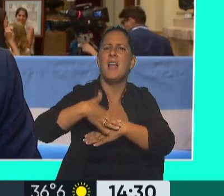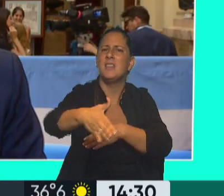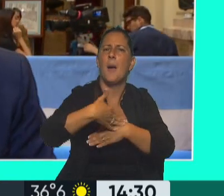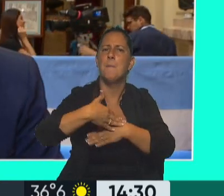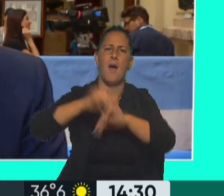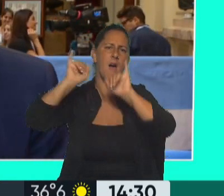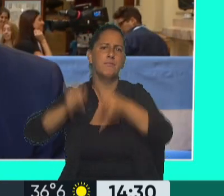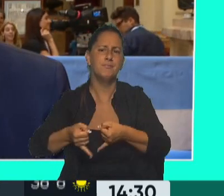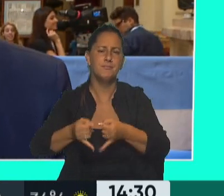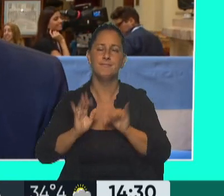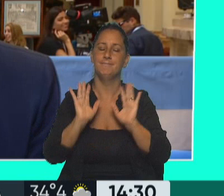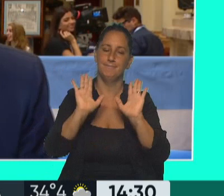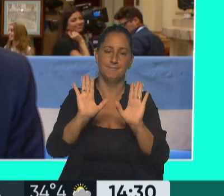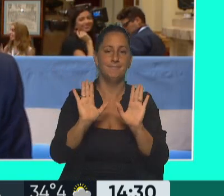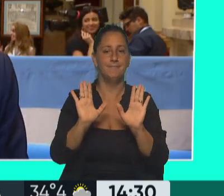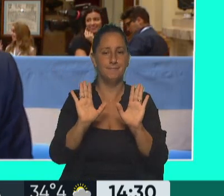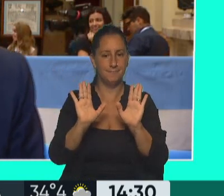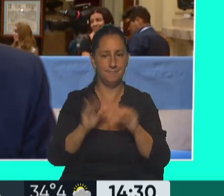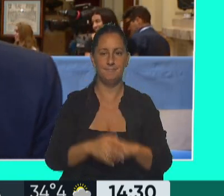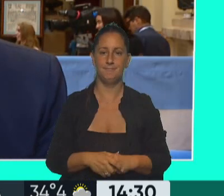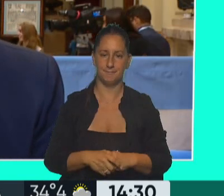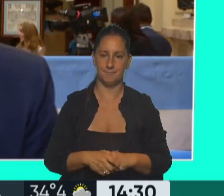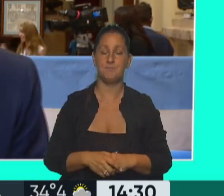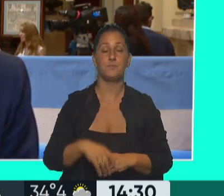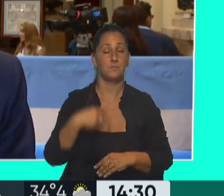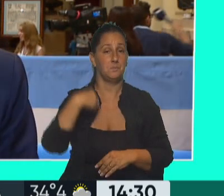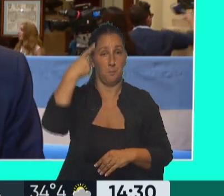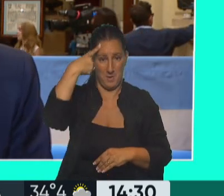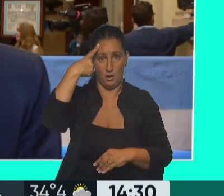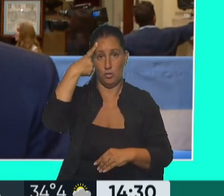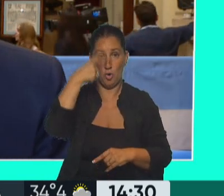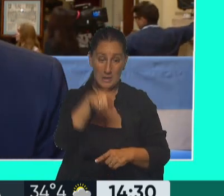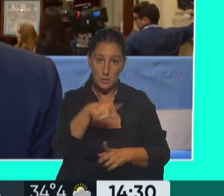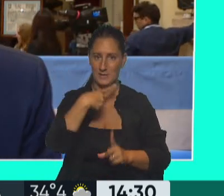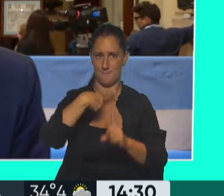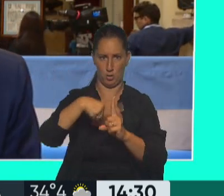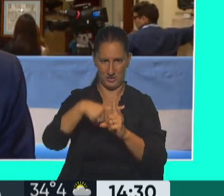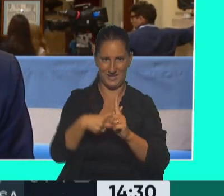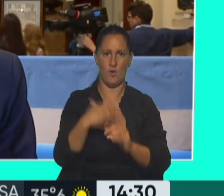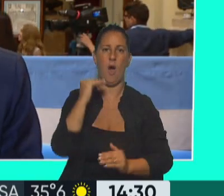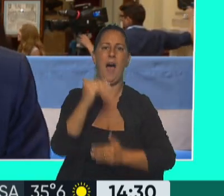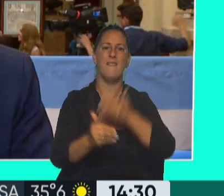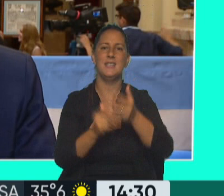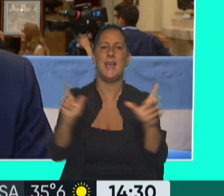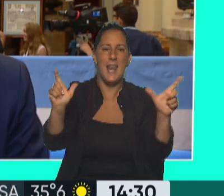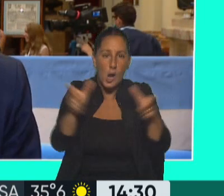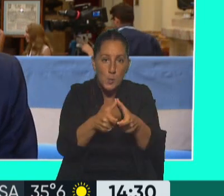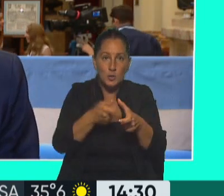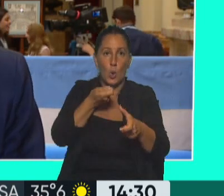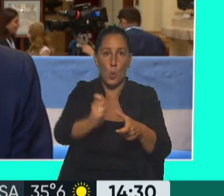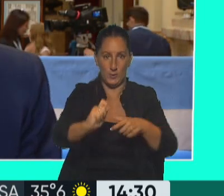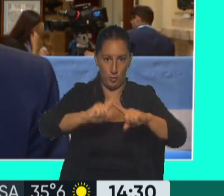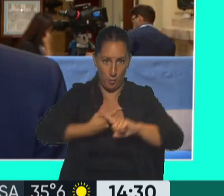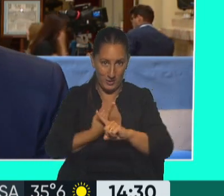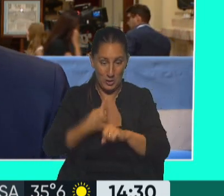ver. va a ser muy positivo, creo yo, seguir avanzando en la Comisión de Juicio Político. Esta semana creo